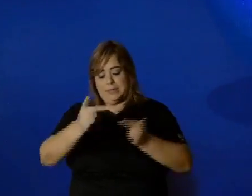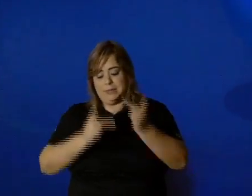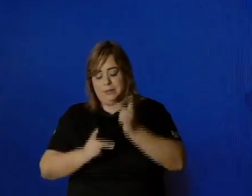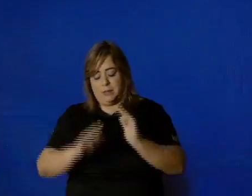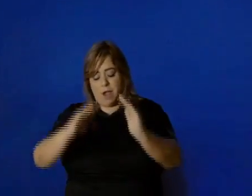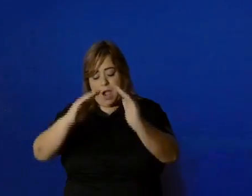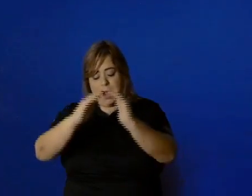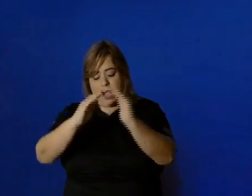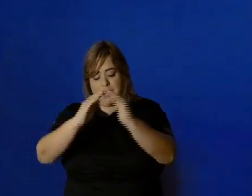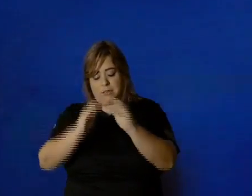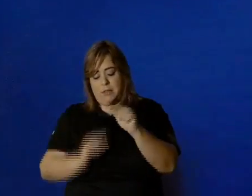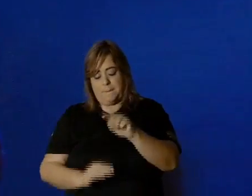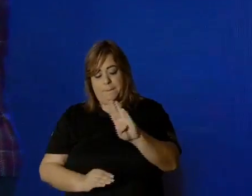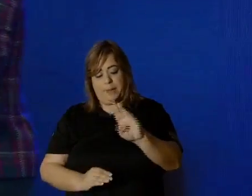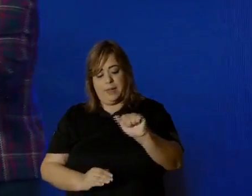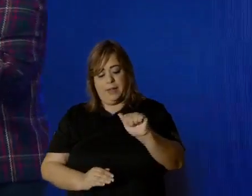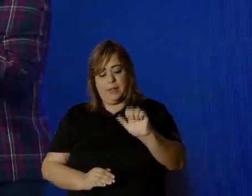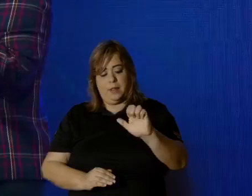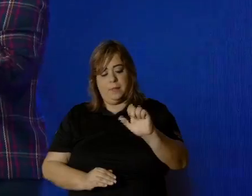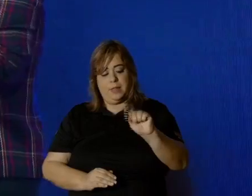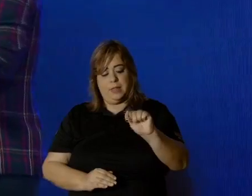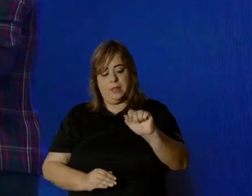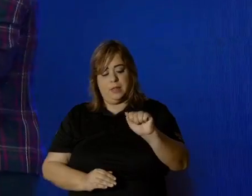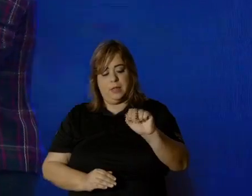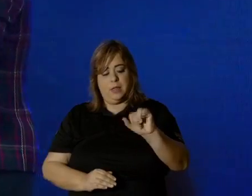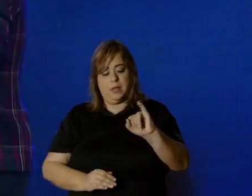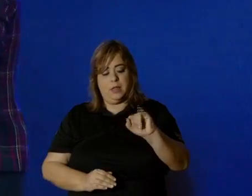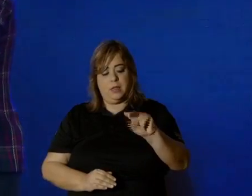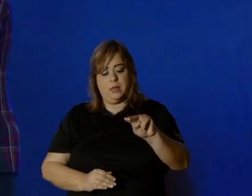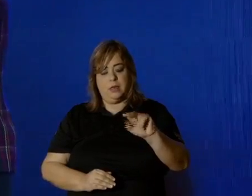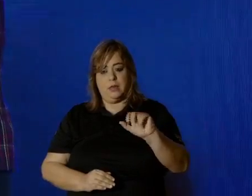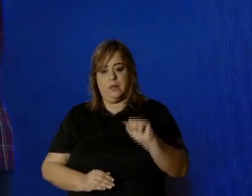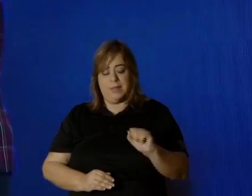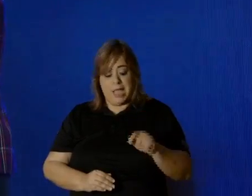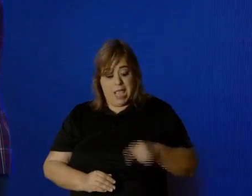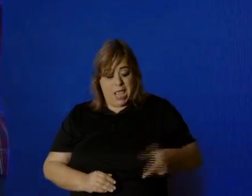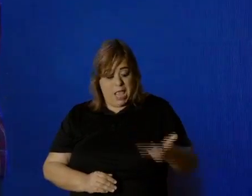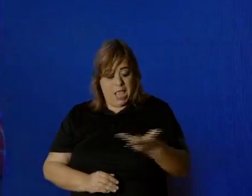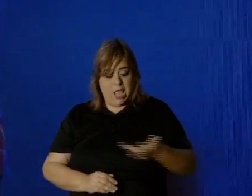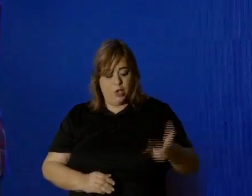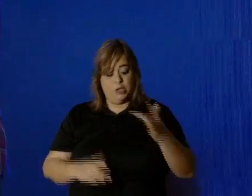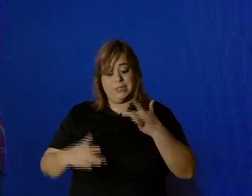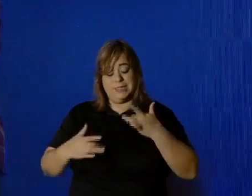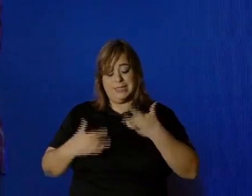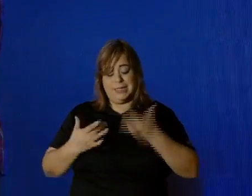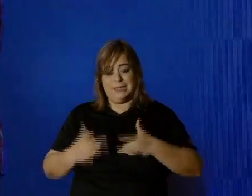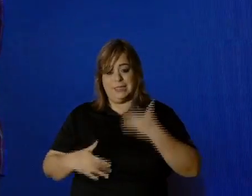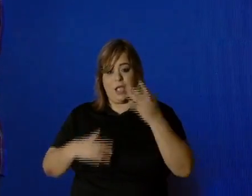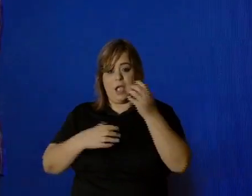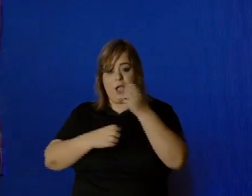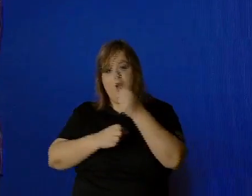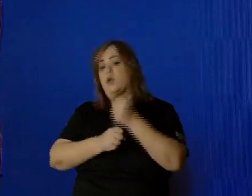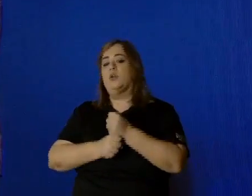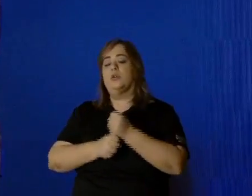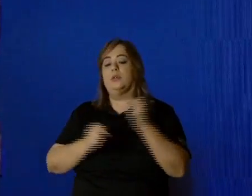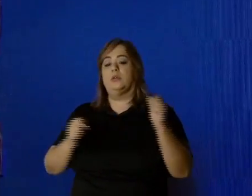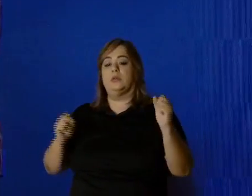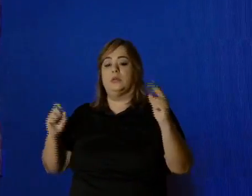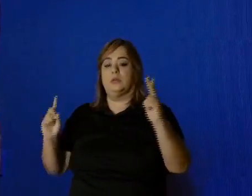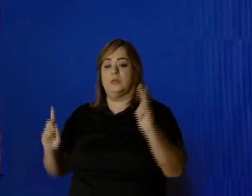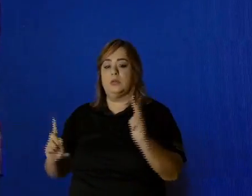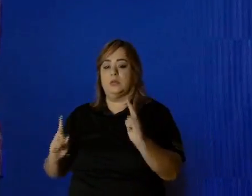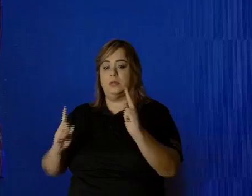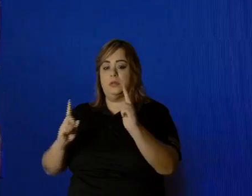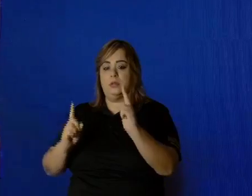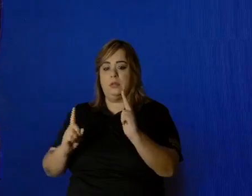ellos. Y estando allí, pues ellos se sentían en una confianza tremenda. Siempre levantamos el suceso